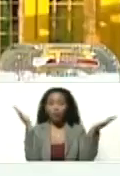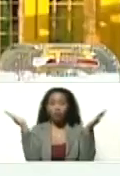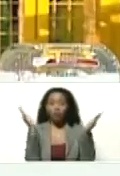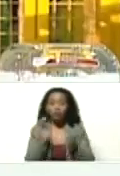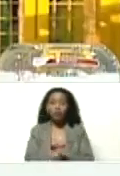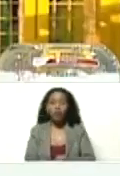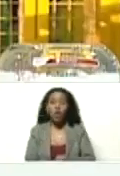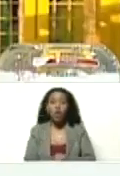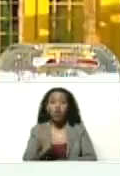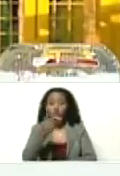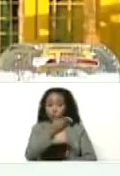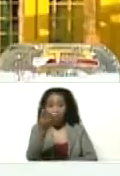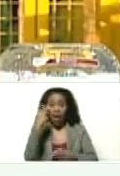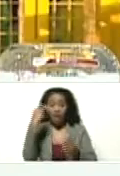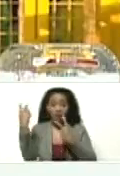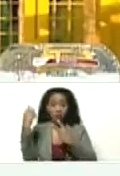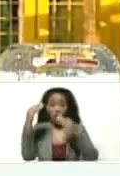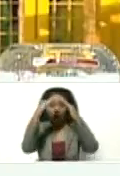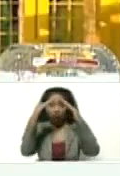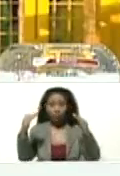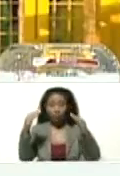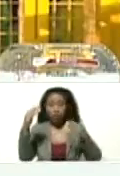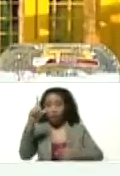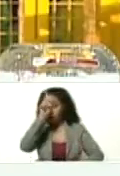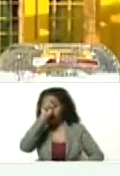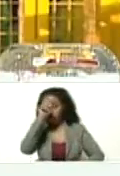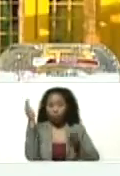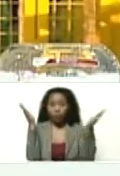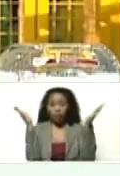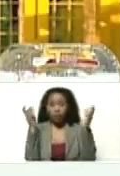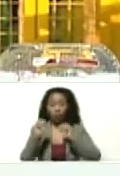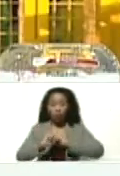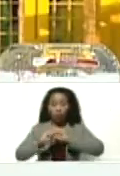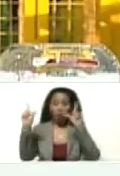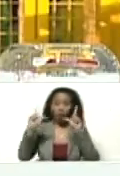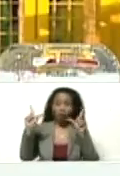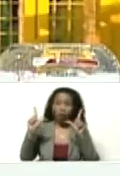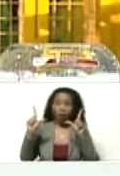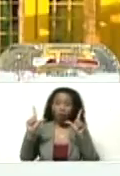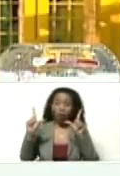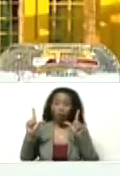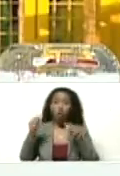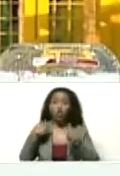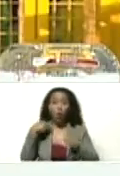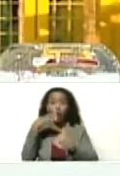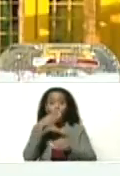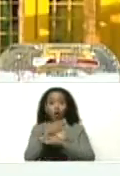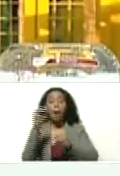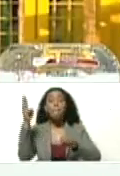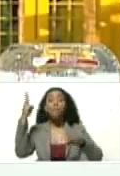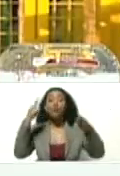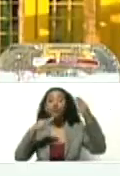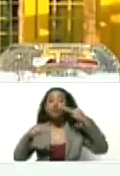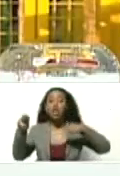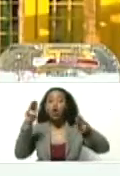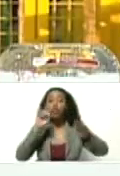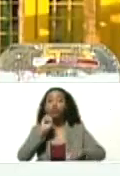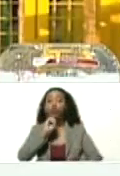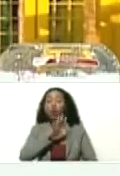Tuve las pirámides de Egipto. Impresionante. Usted estuve en el Museo de